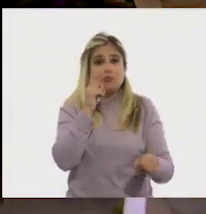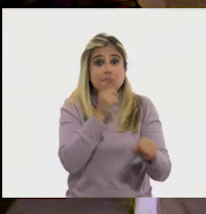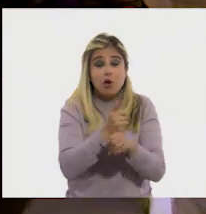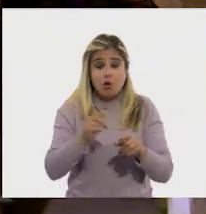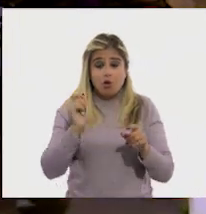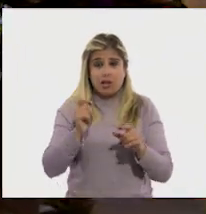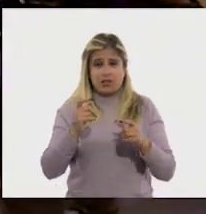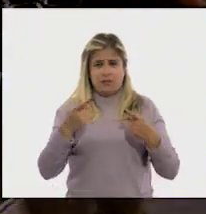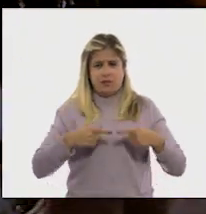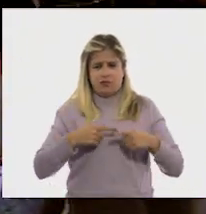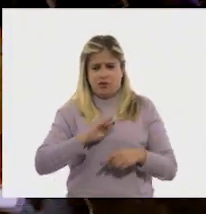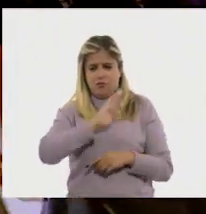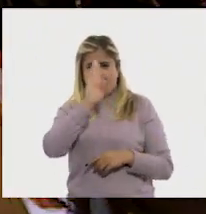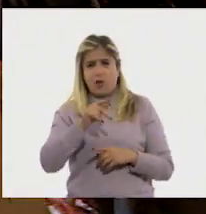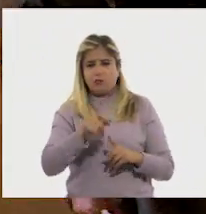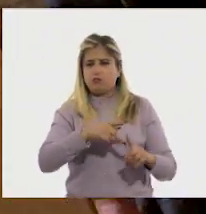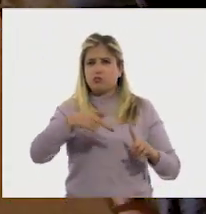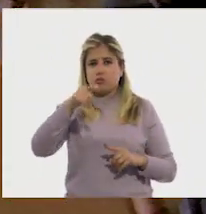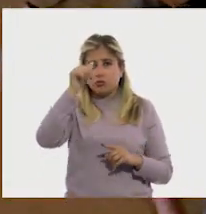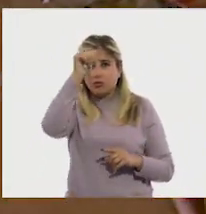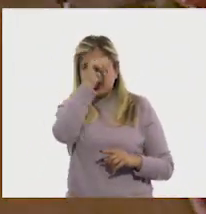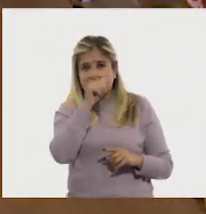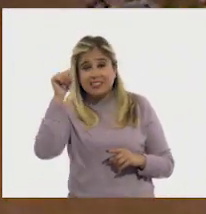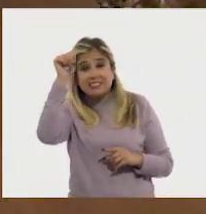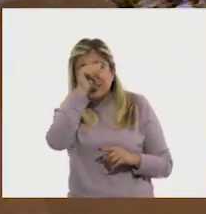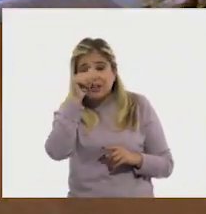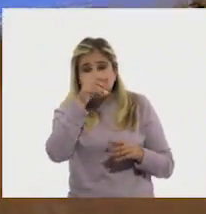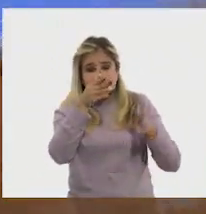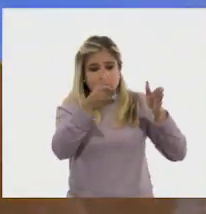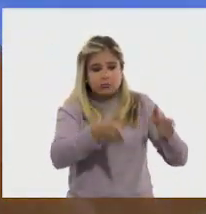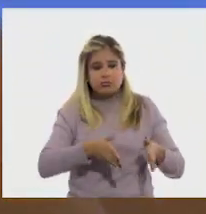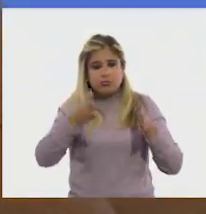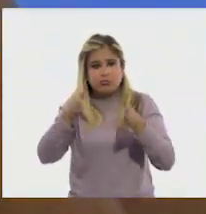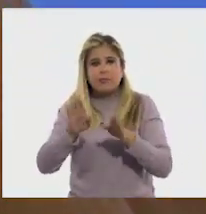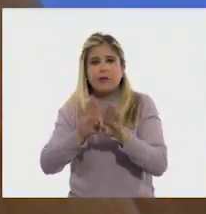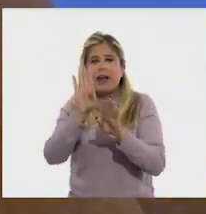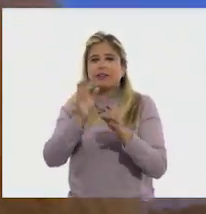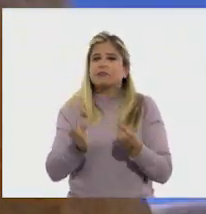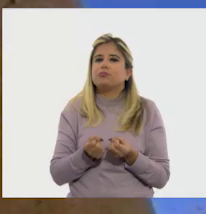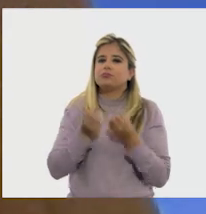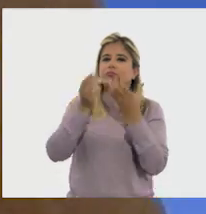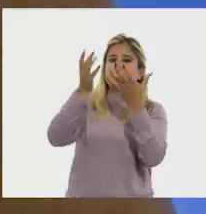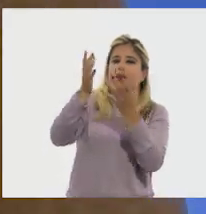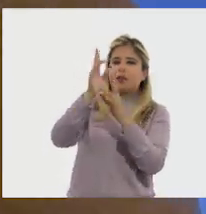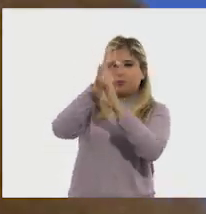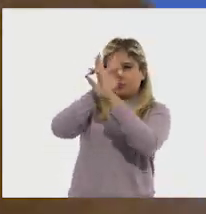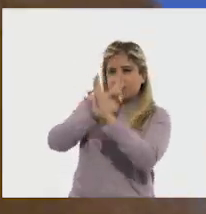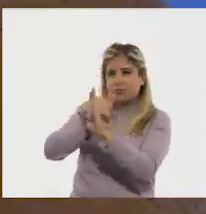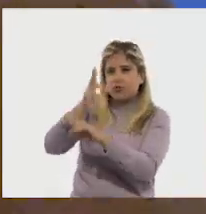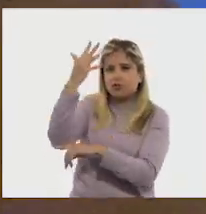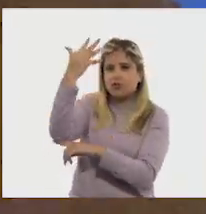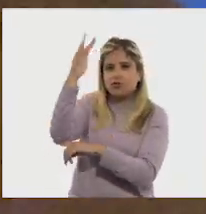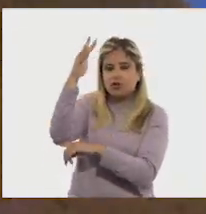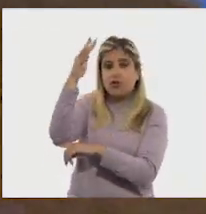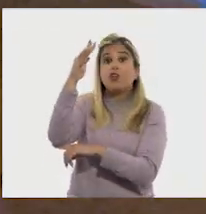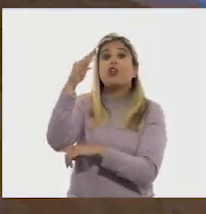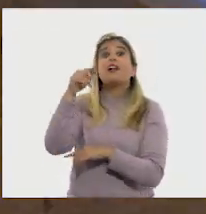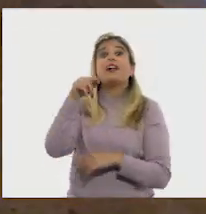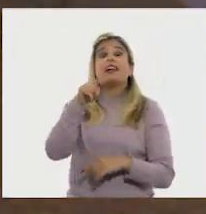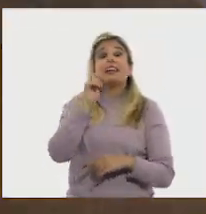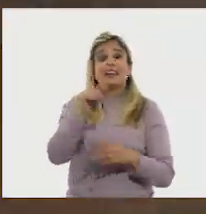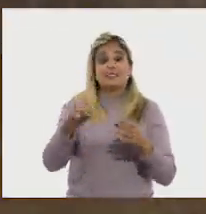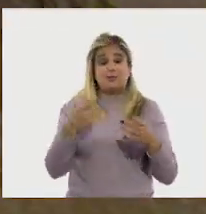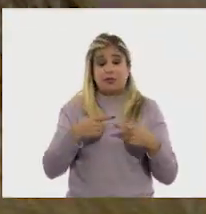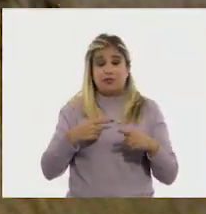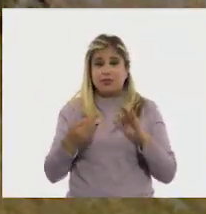cuerpos pertenecieron a sacerdotes que presidían el culto al sol. También se ha determinado que en las cercanías de este